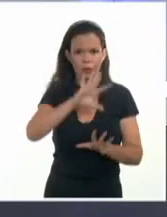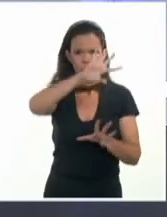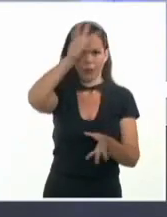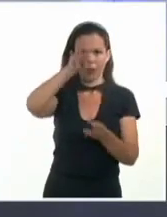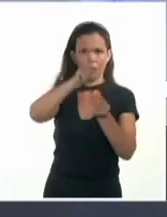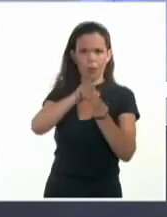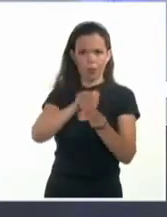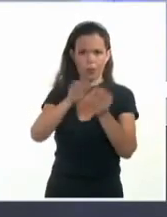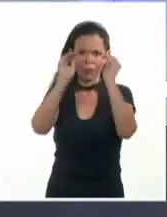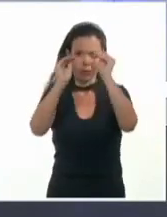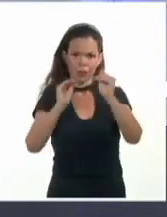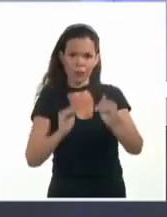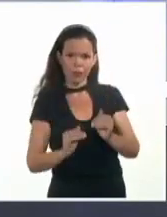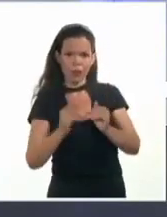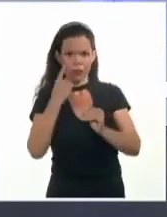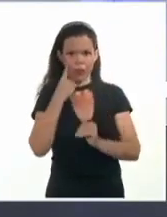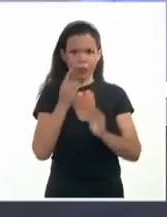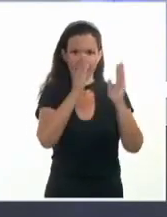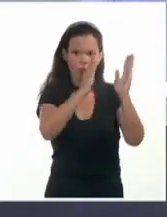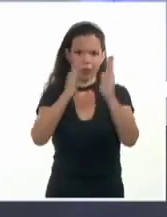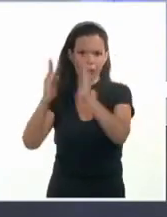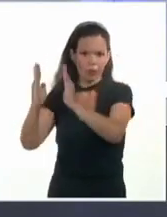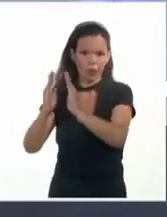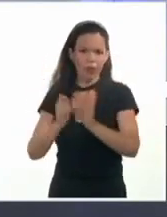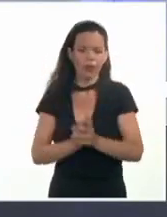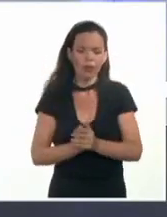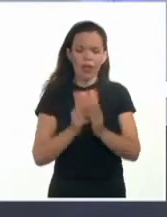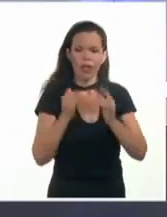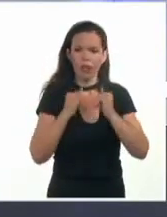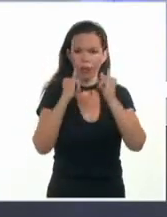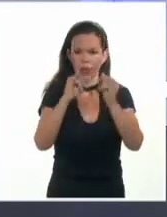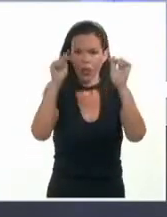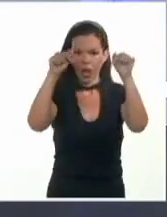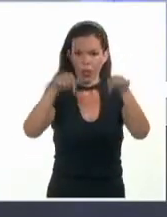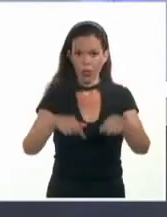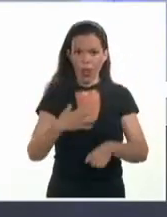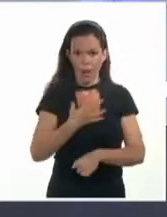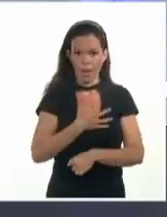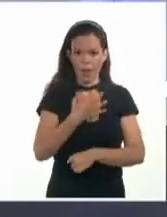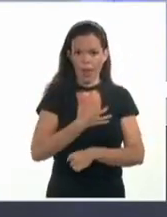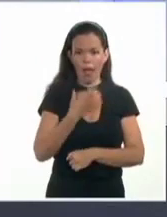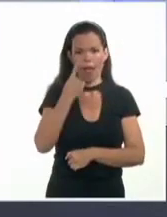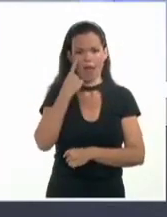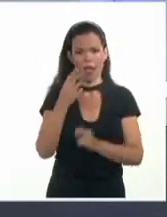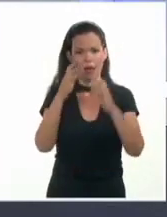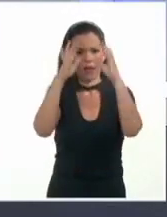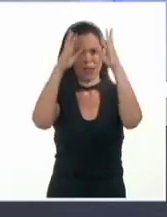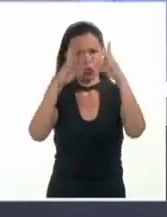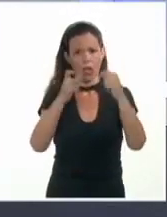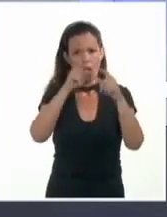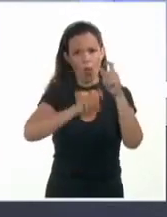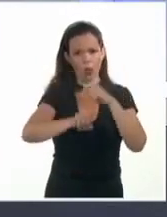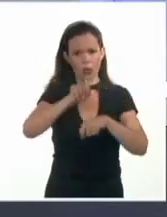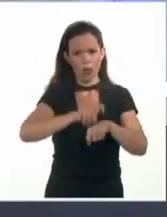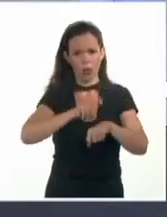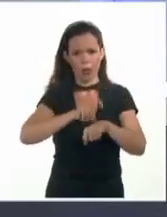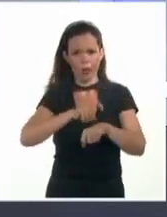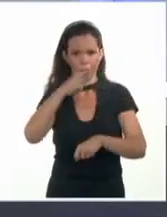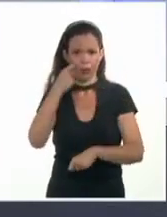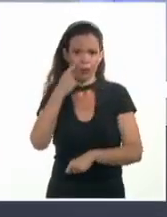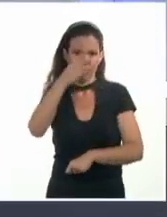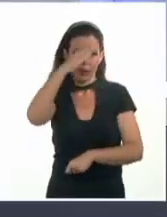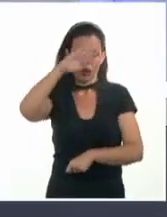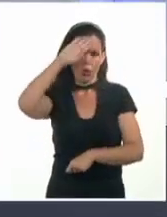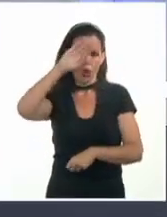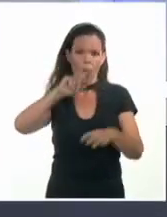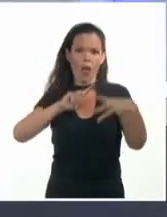ahora mismo aparece de la siguiente forma. Vamos a actualizar el medallero para tener los resultados de este último minuto. Vemos cómo Cuba se ubica en el tercer